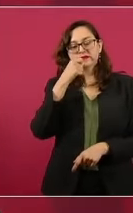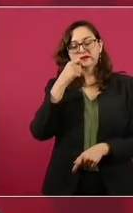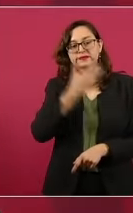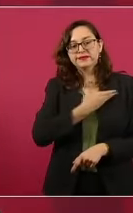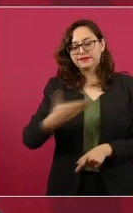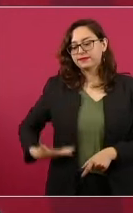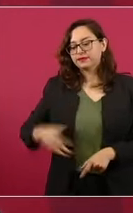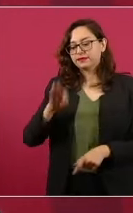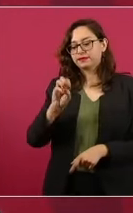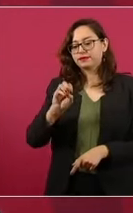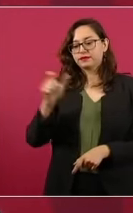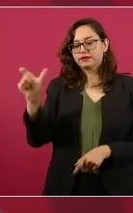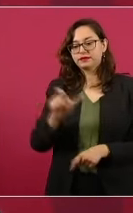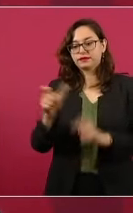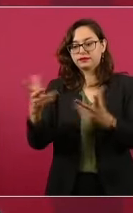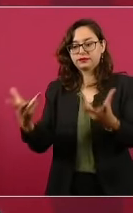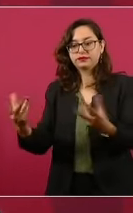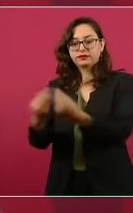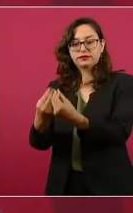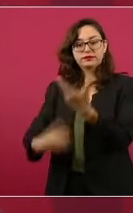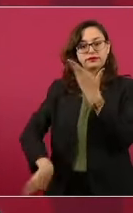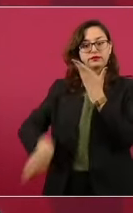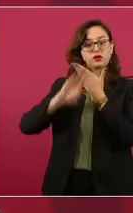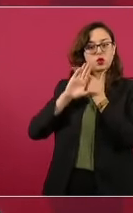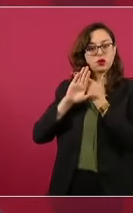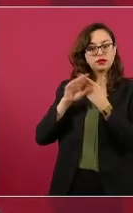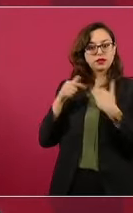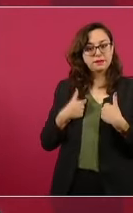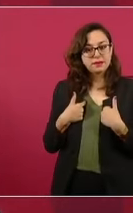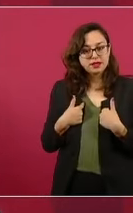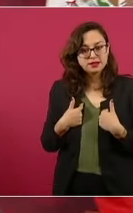el presidente Fox. ¿No se acuerdan de